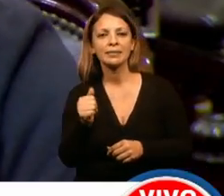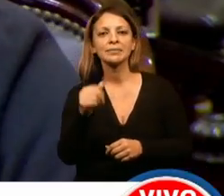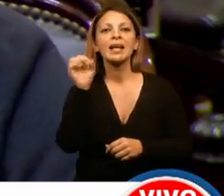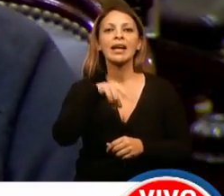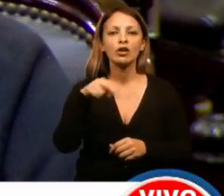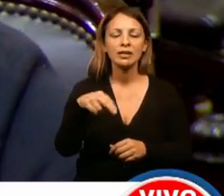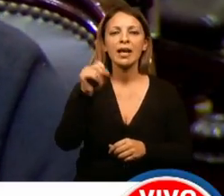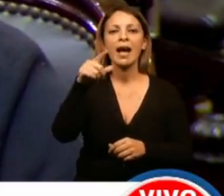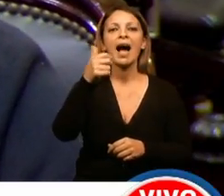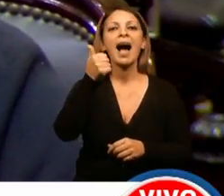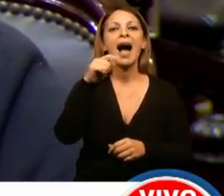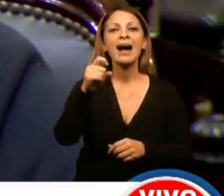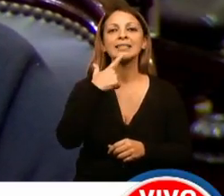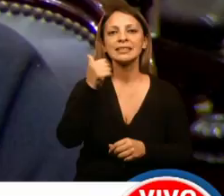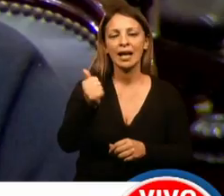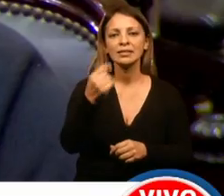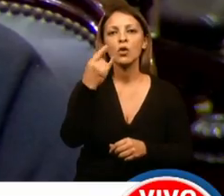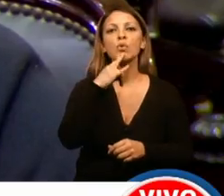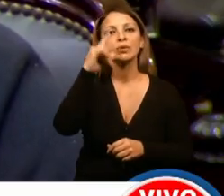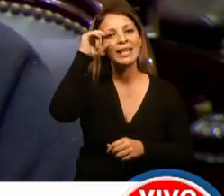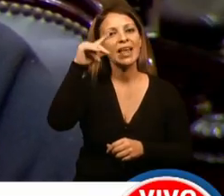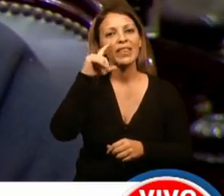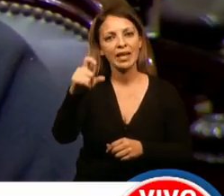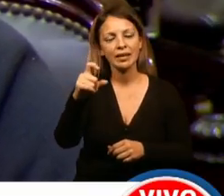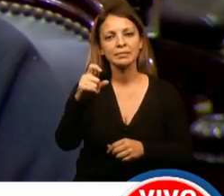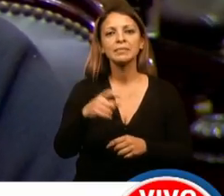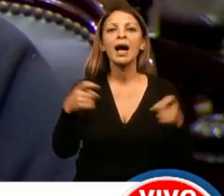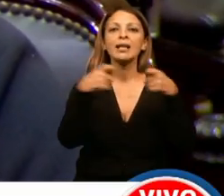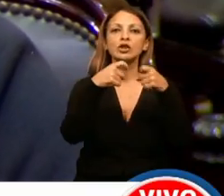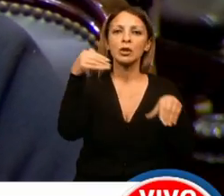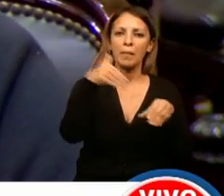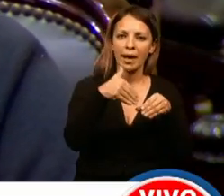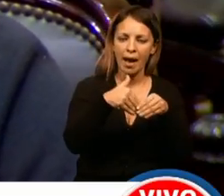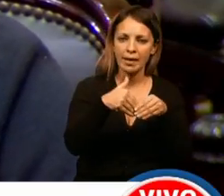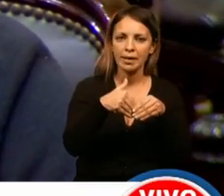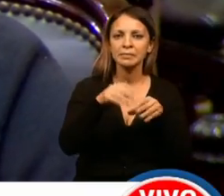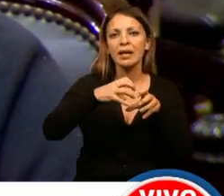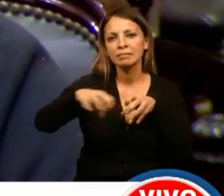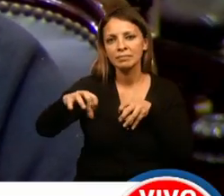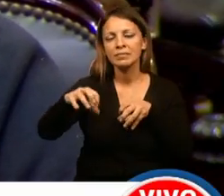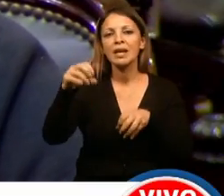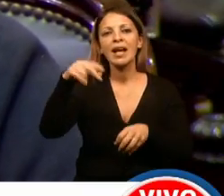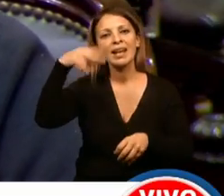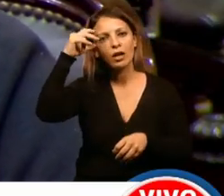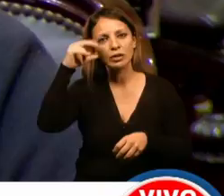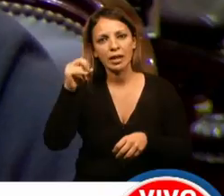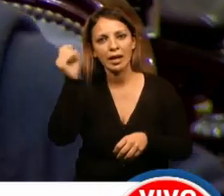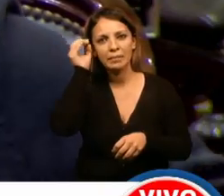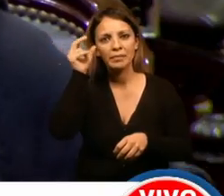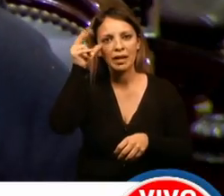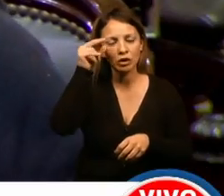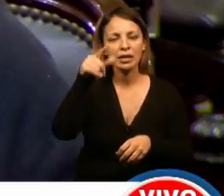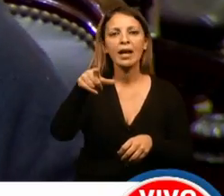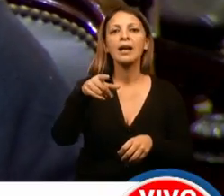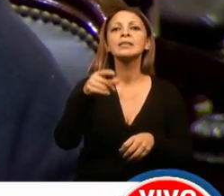asado cacsa utedyc si david asociación bancaria regional de coche a smata sindicato